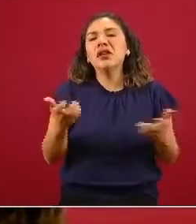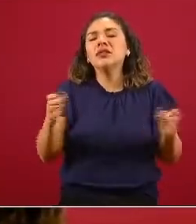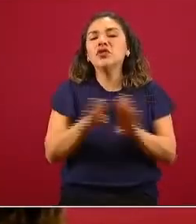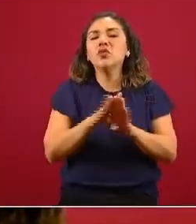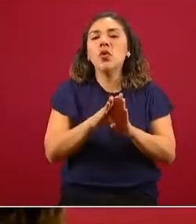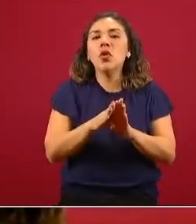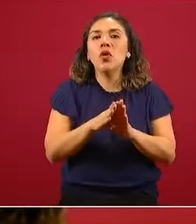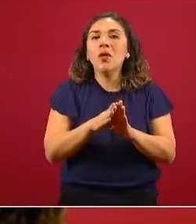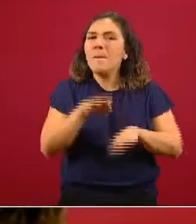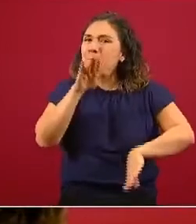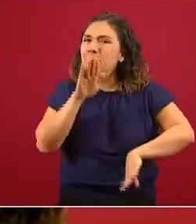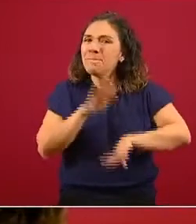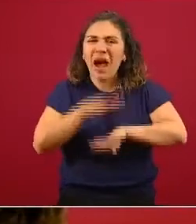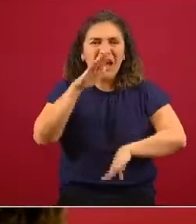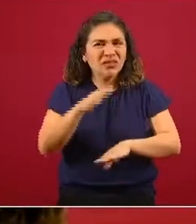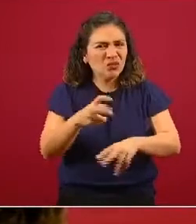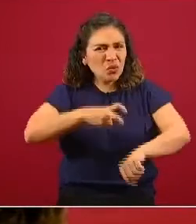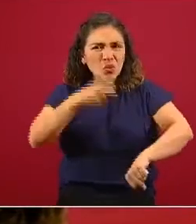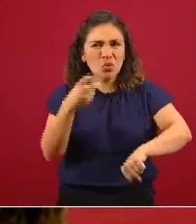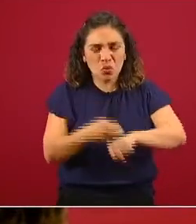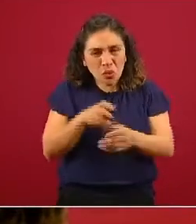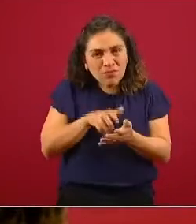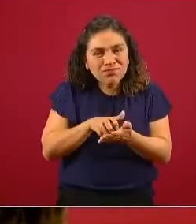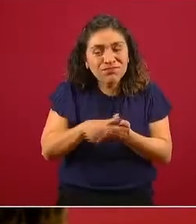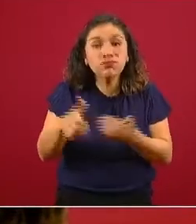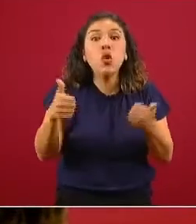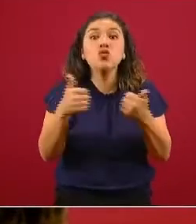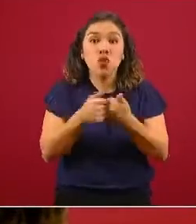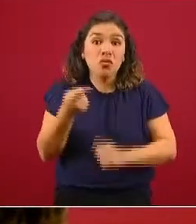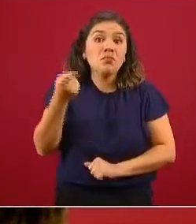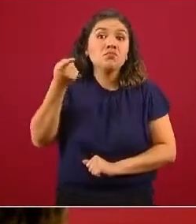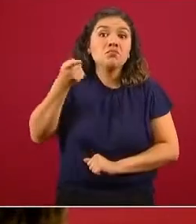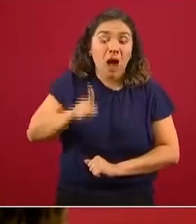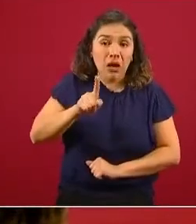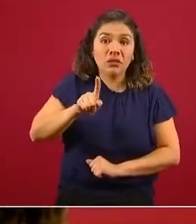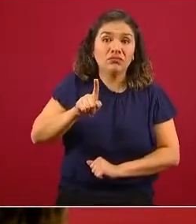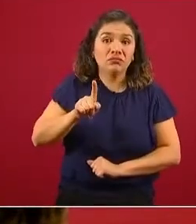intervenciones masivas en que por disposiciones